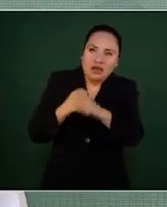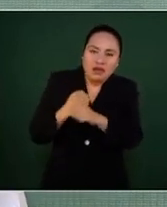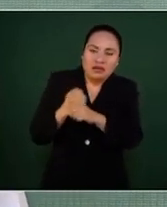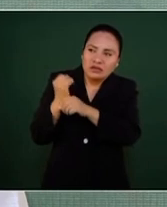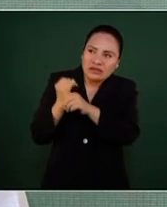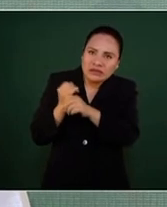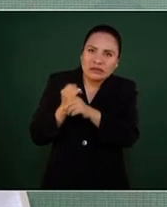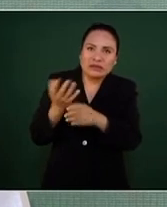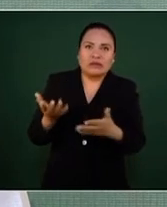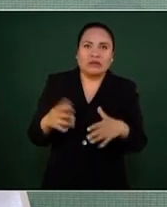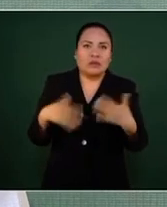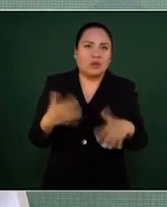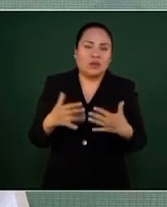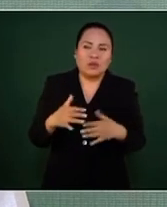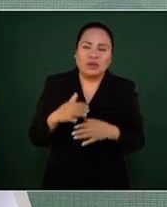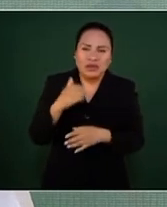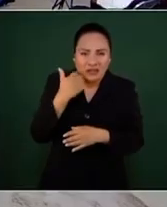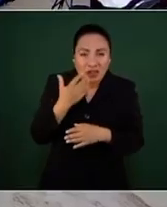décadas,